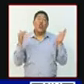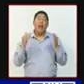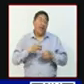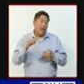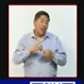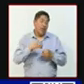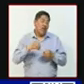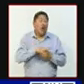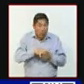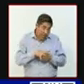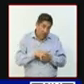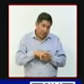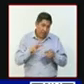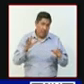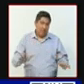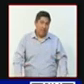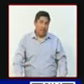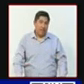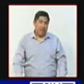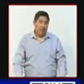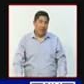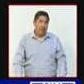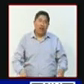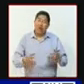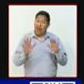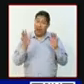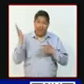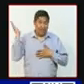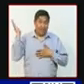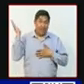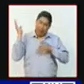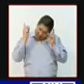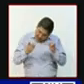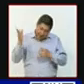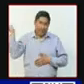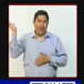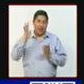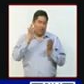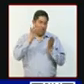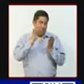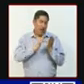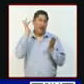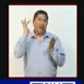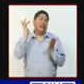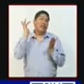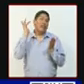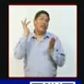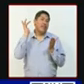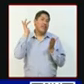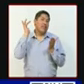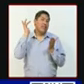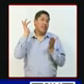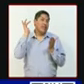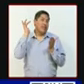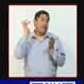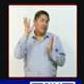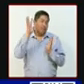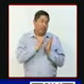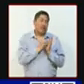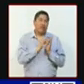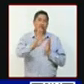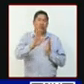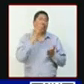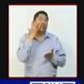contra el COVID y teniendo este gráfico se